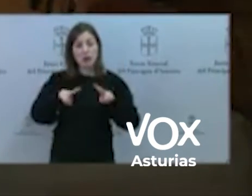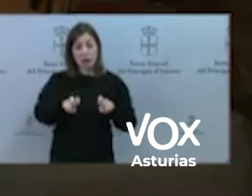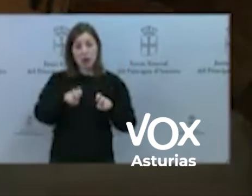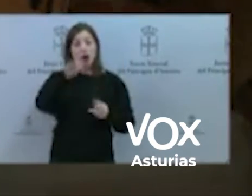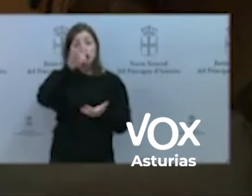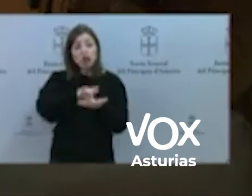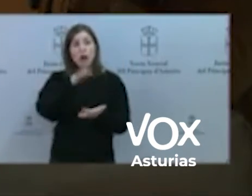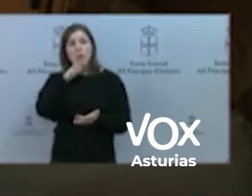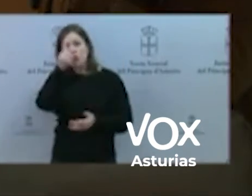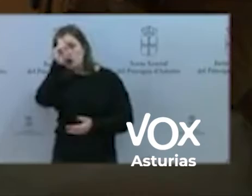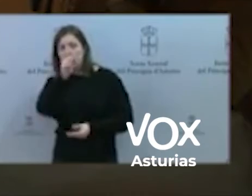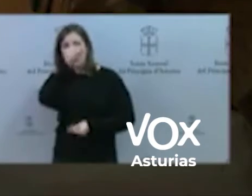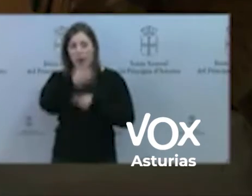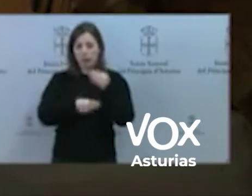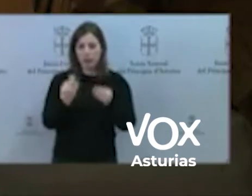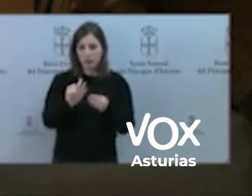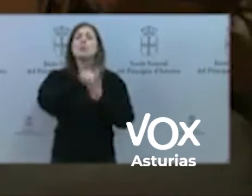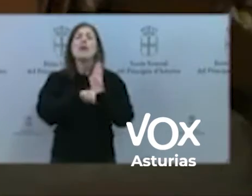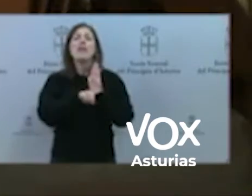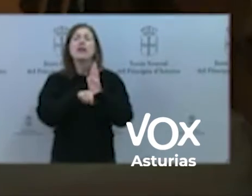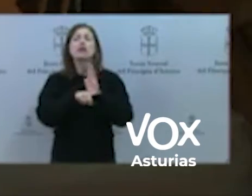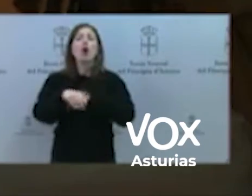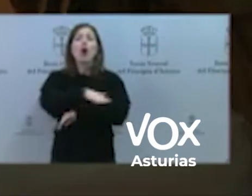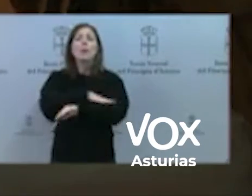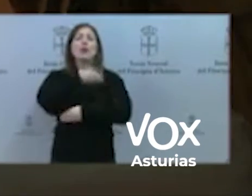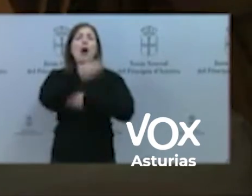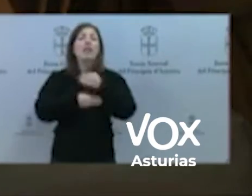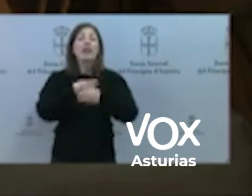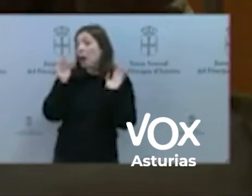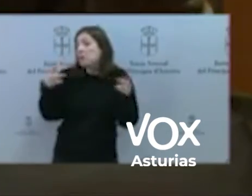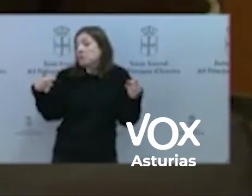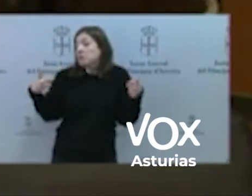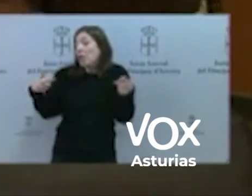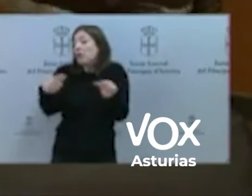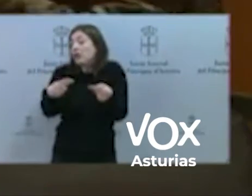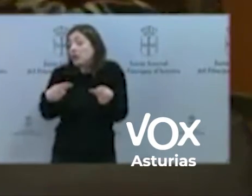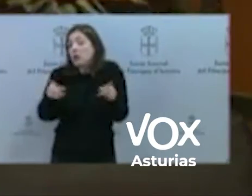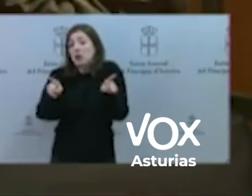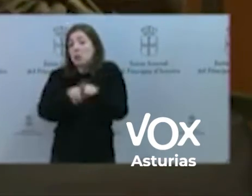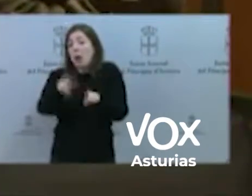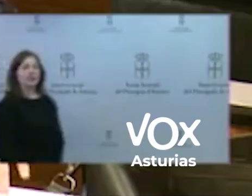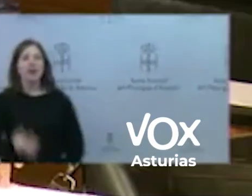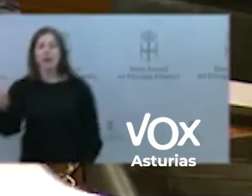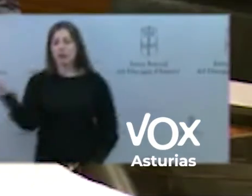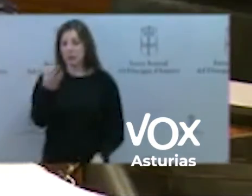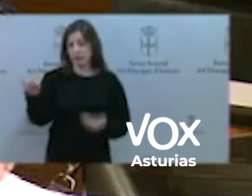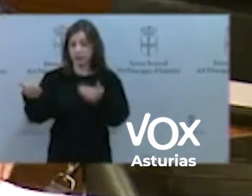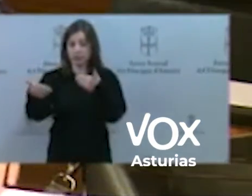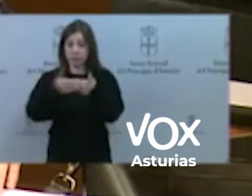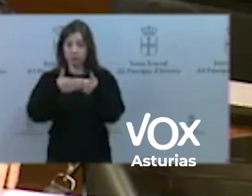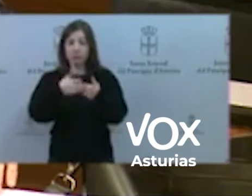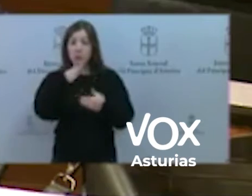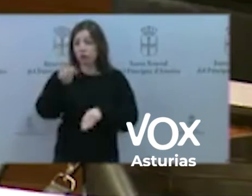medidas ha adoptado su Gobierno que no sabían qué hacer? ¿Será el cierre perimetral de Asturias, el cierre de los alojamientos turísticos? Para